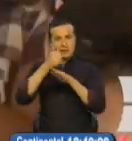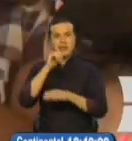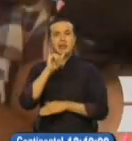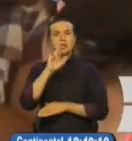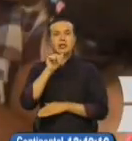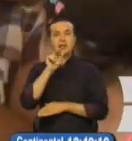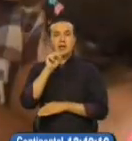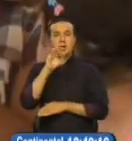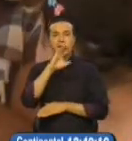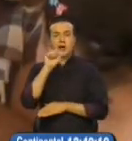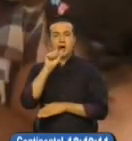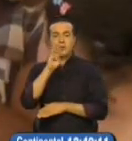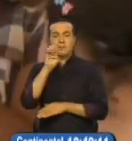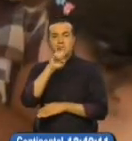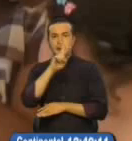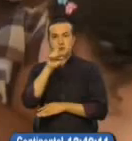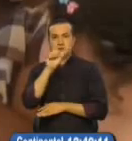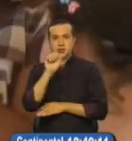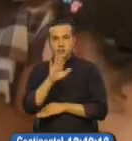Cabezas.